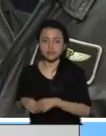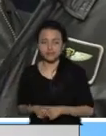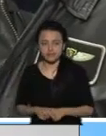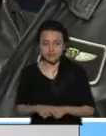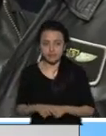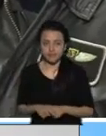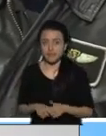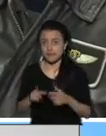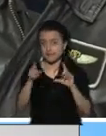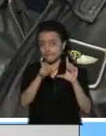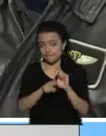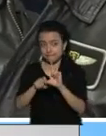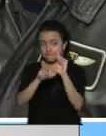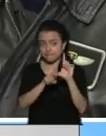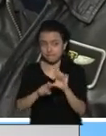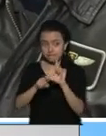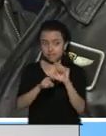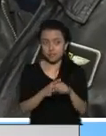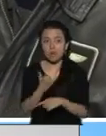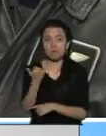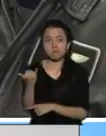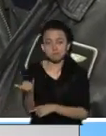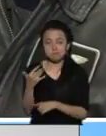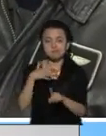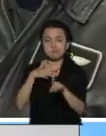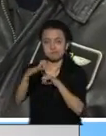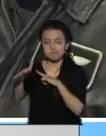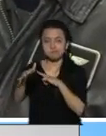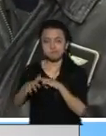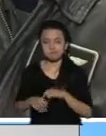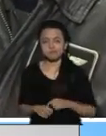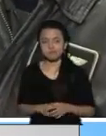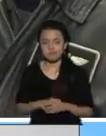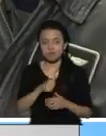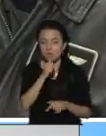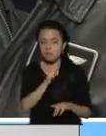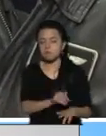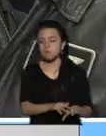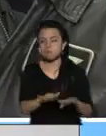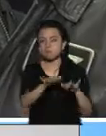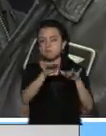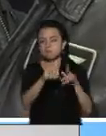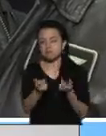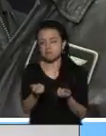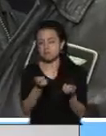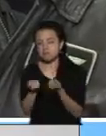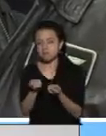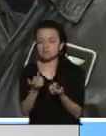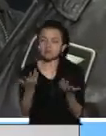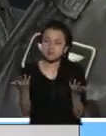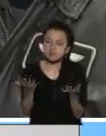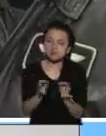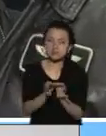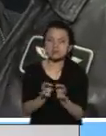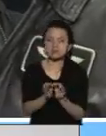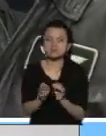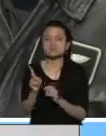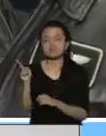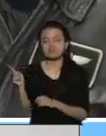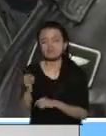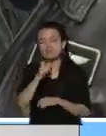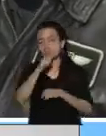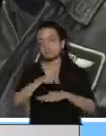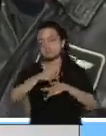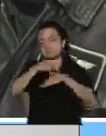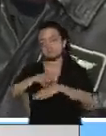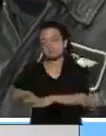La península de La Guajira en estos momentos se encuentra afectada con algunos tipos de precipitaciones entre ligeras y moderadas. Recordemos que este territorio tiene unos caudales